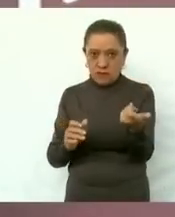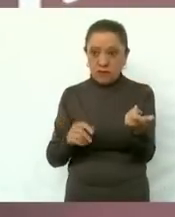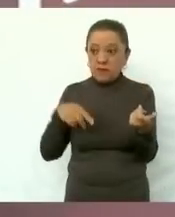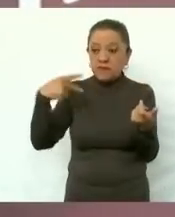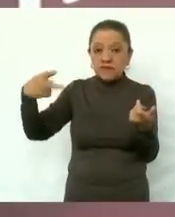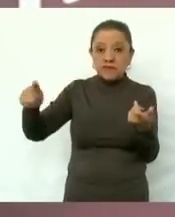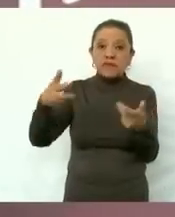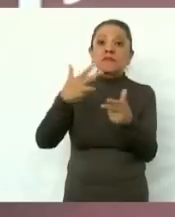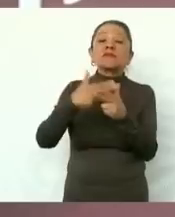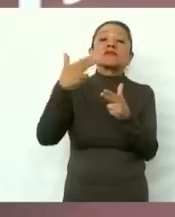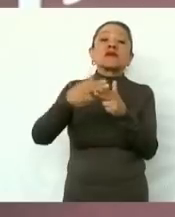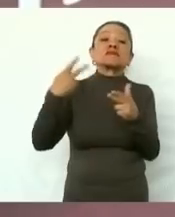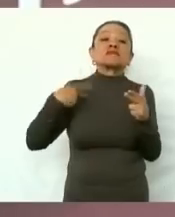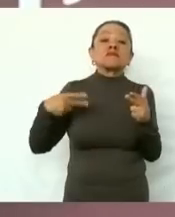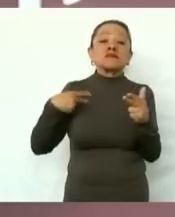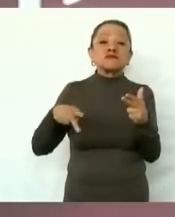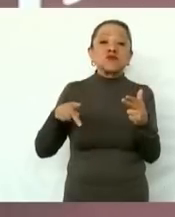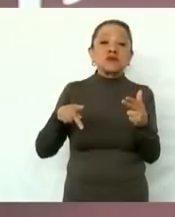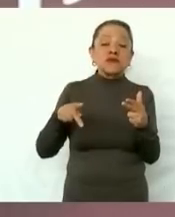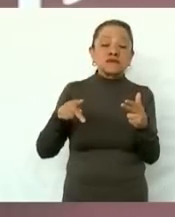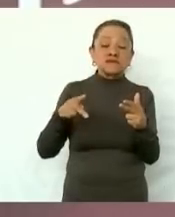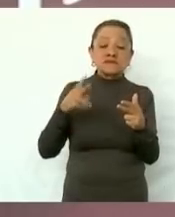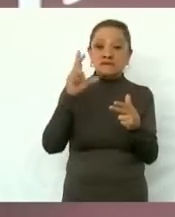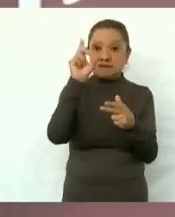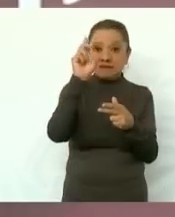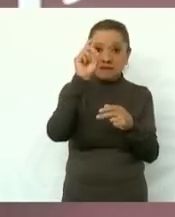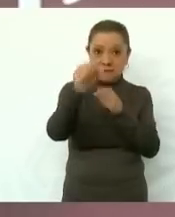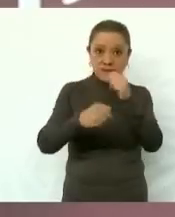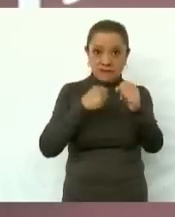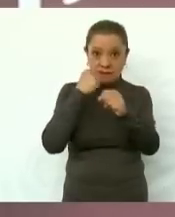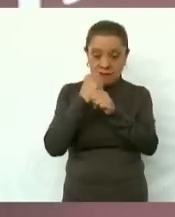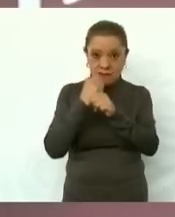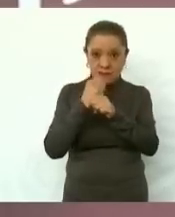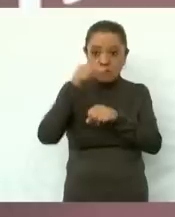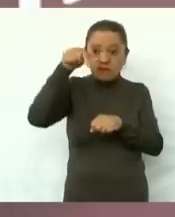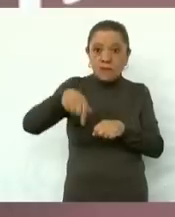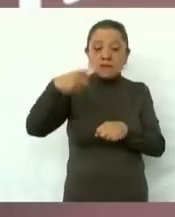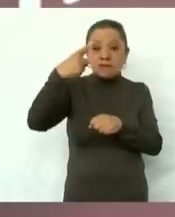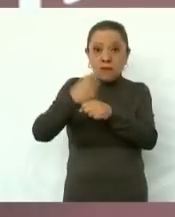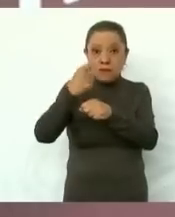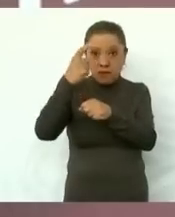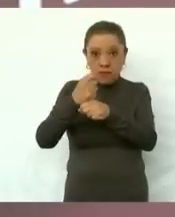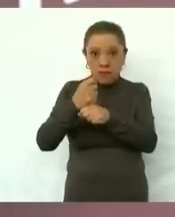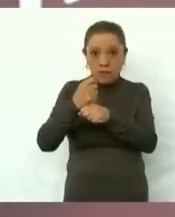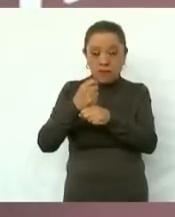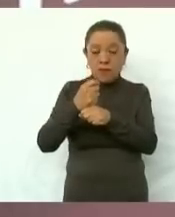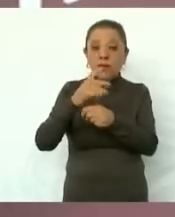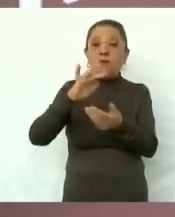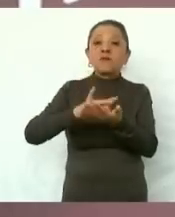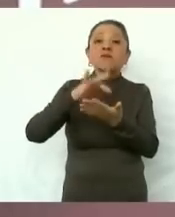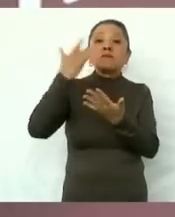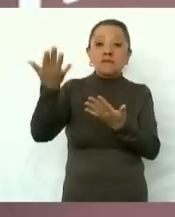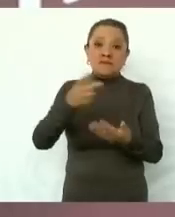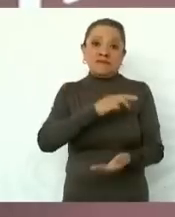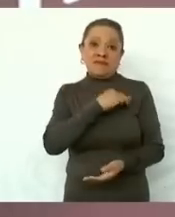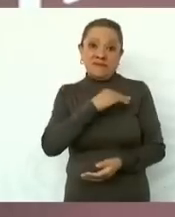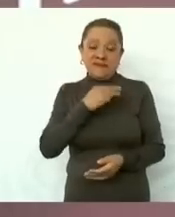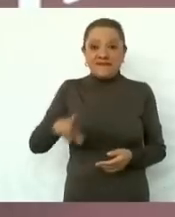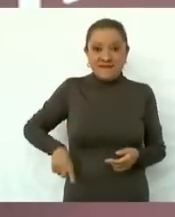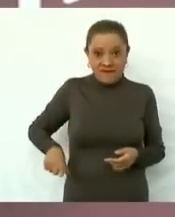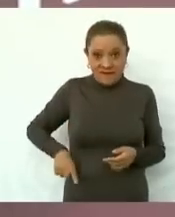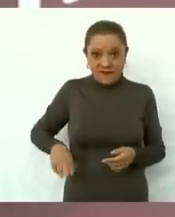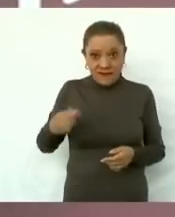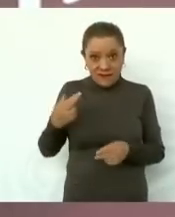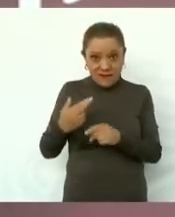cumplan 30 años. Y la otra mitad ahora por primera vez, y gracias a que Margarita es gobernadora, ya la